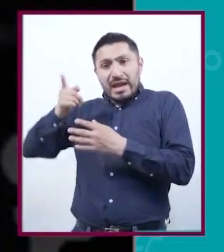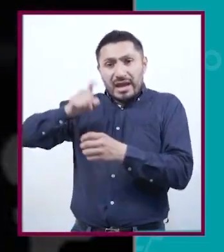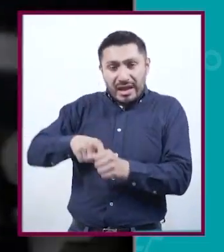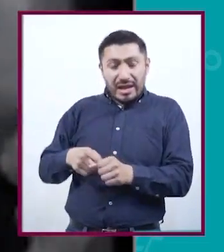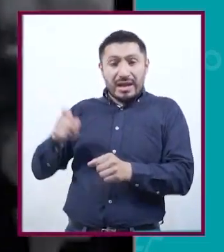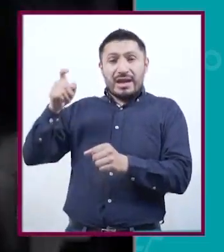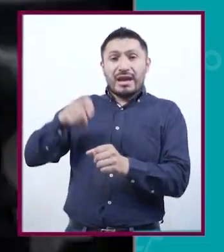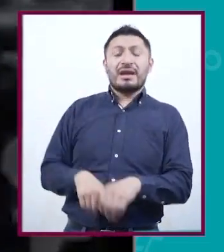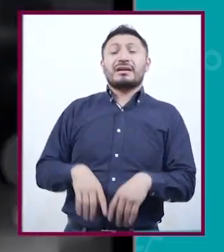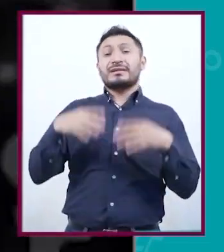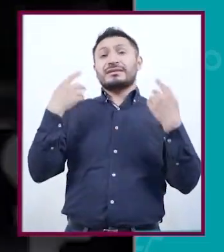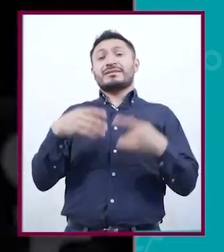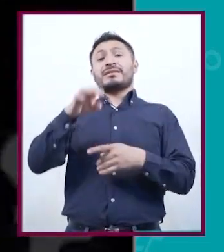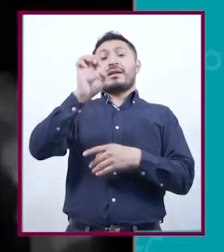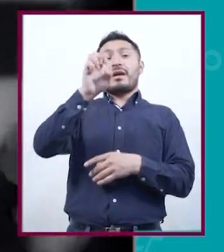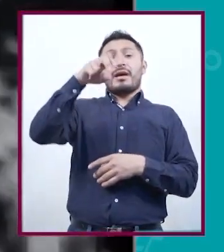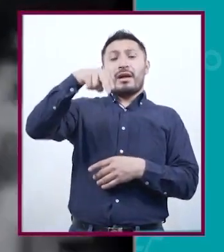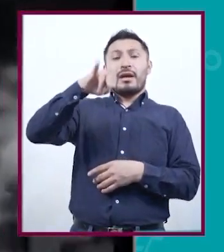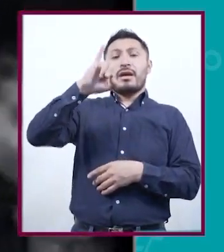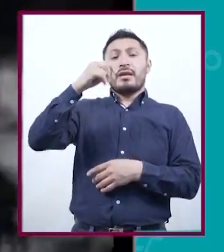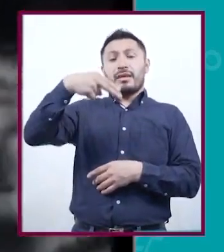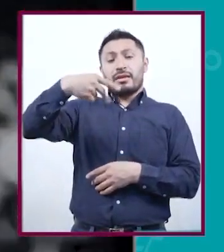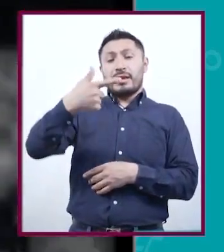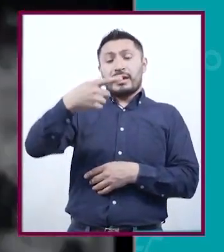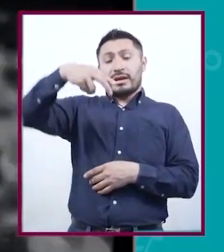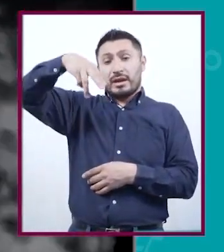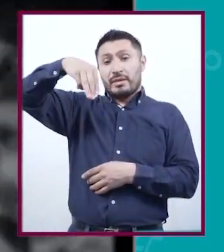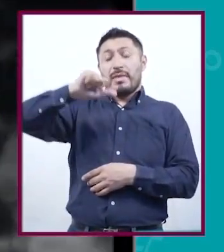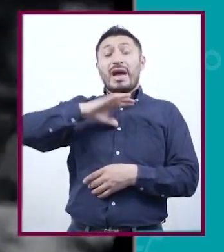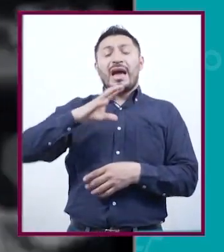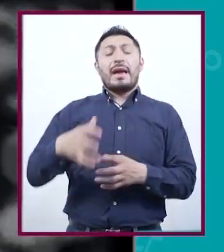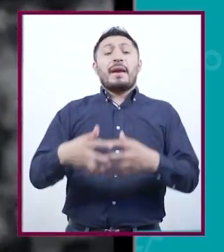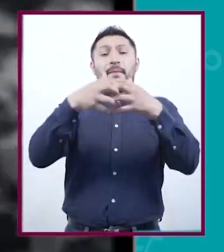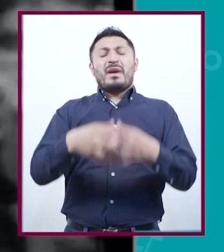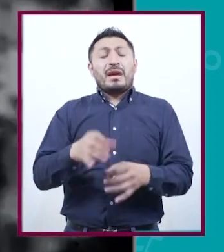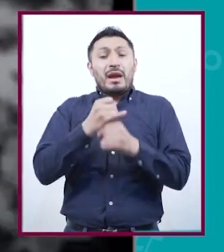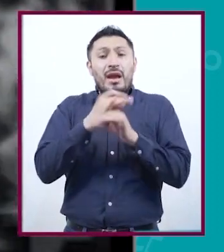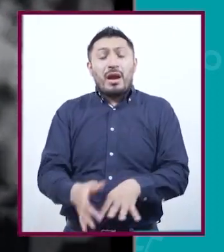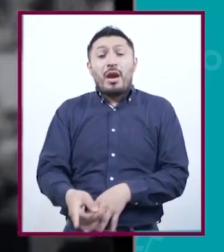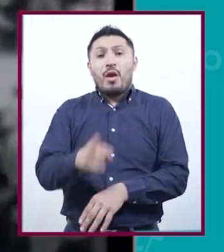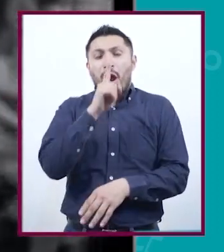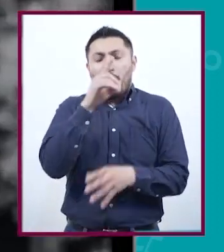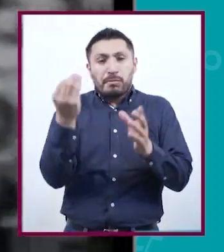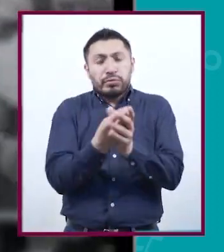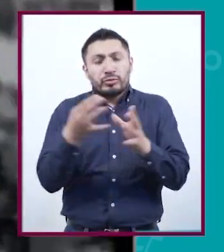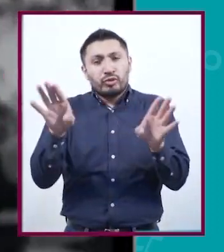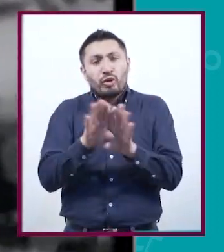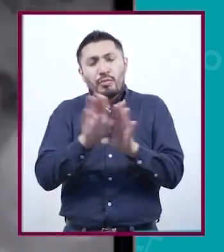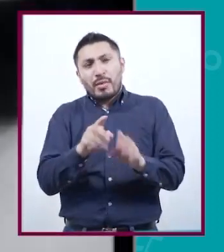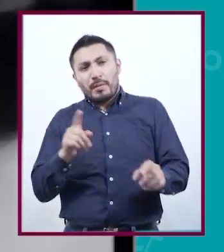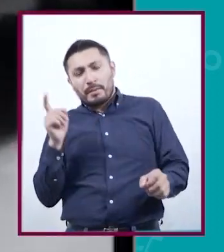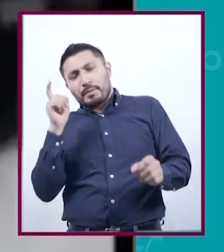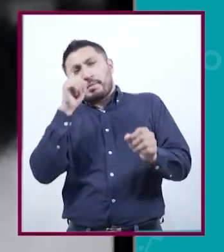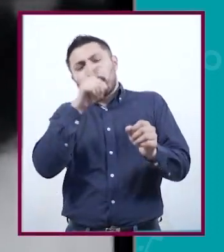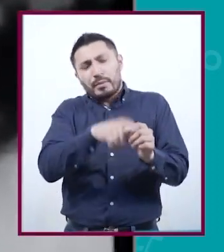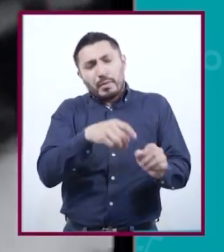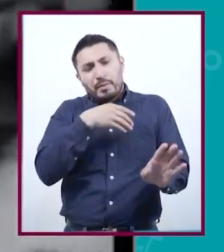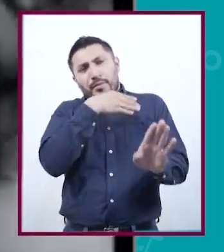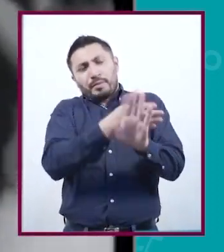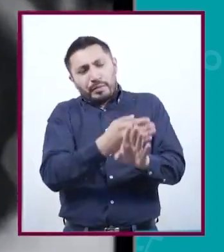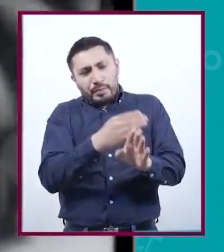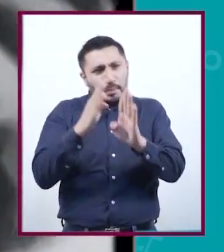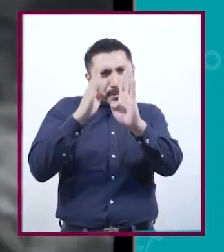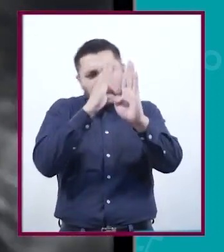haberse introducido a las entrañas de Enigma, una máquina que contenía información secreta acerca de ataques